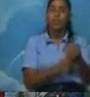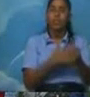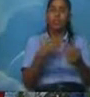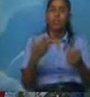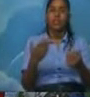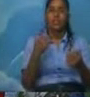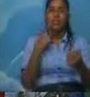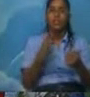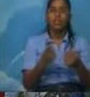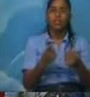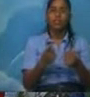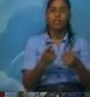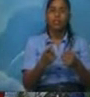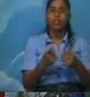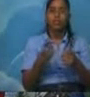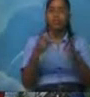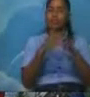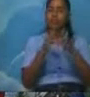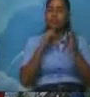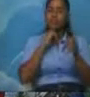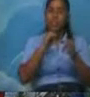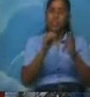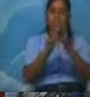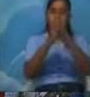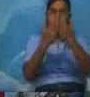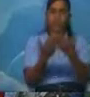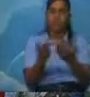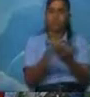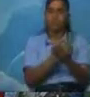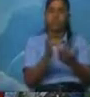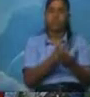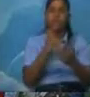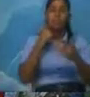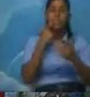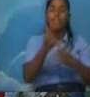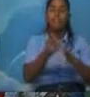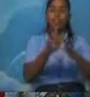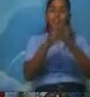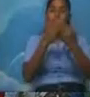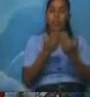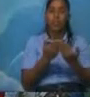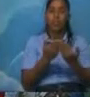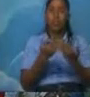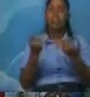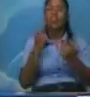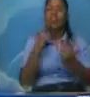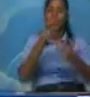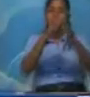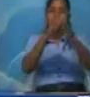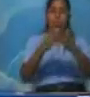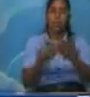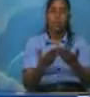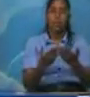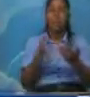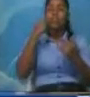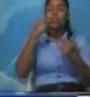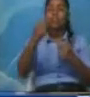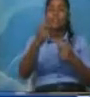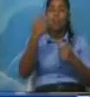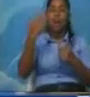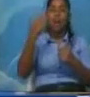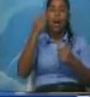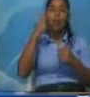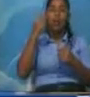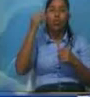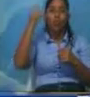bastante esa es una enciclopedia llanera vamos a ver aquí dice Hermano Juan que la cordura